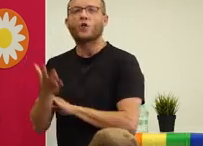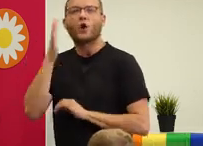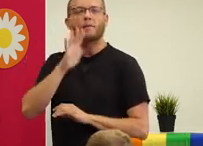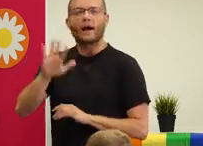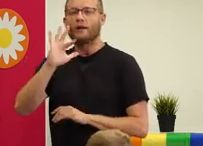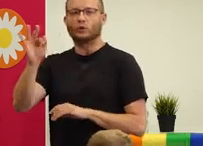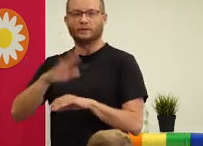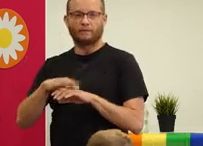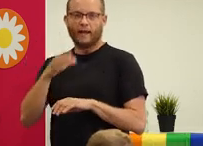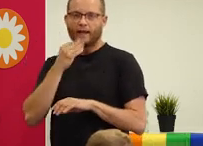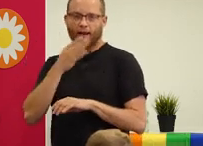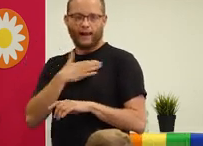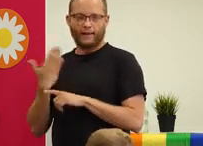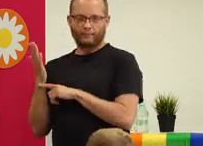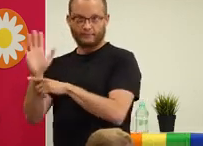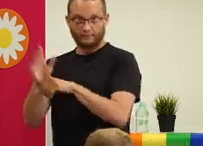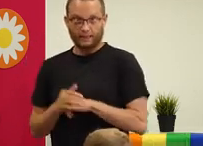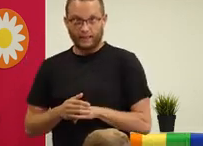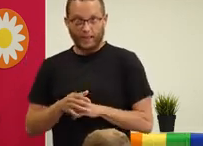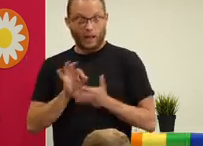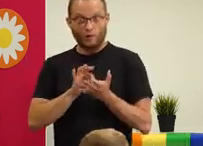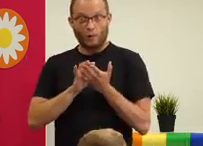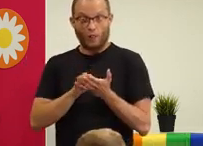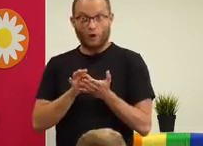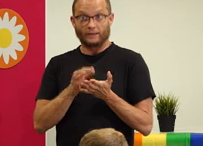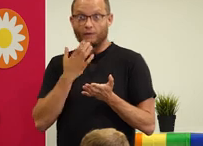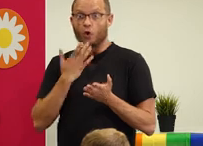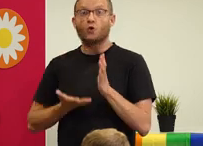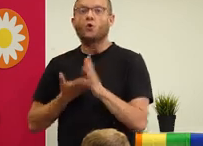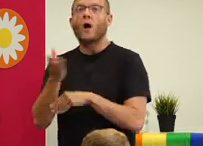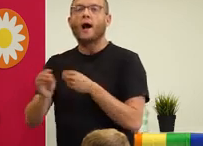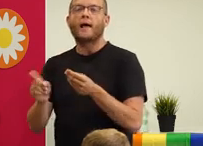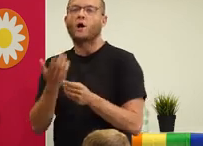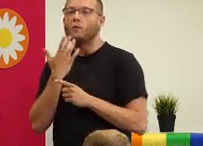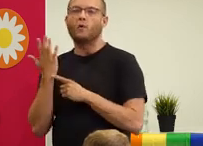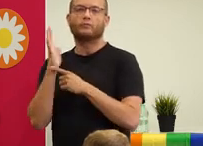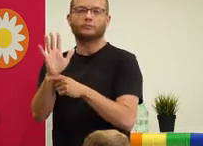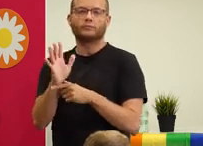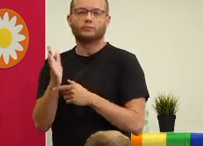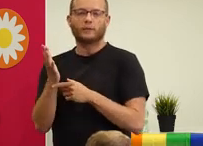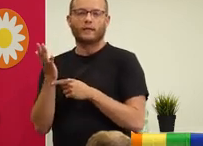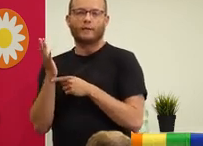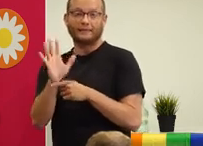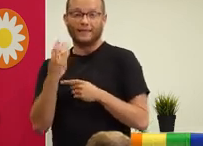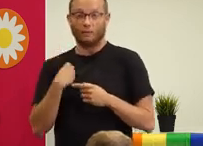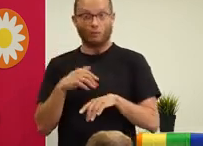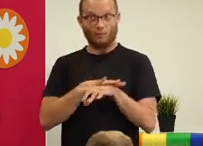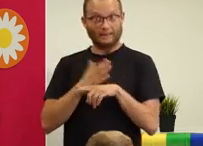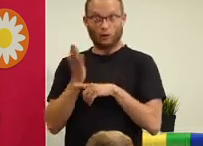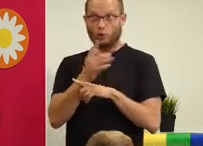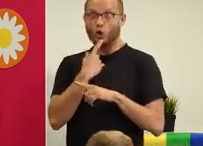imagen positiva para Israel. El proveedor de servicios no se presentará como un agente, emisario y representante del